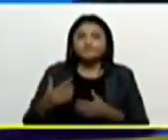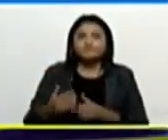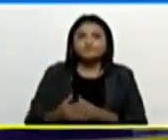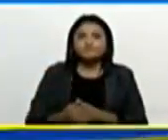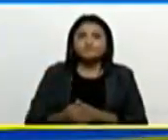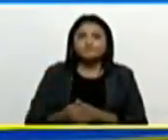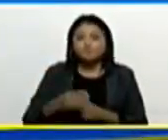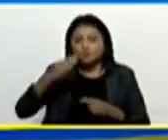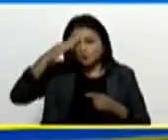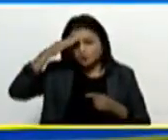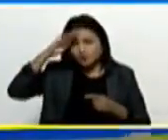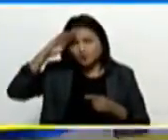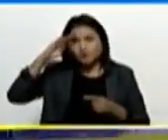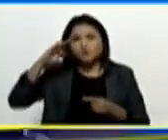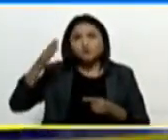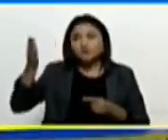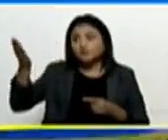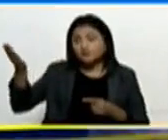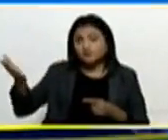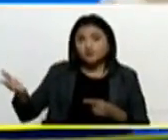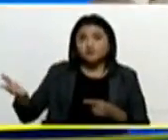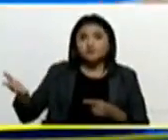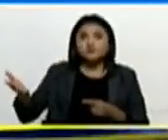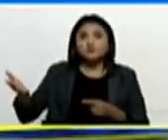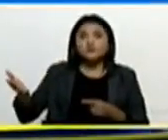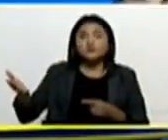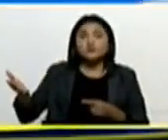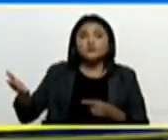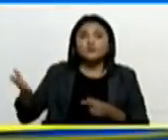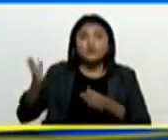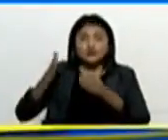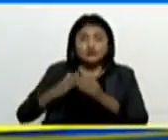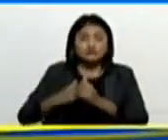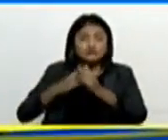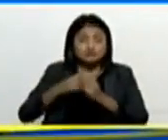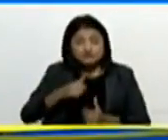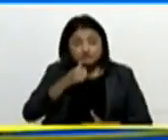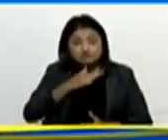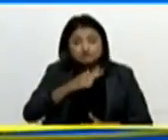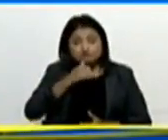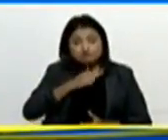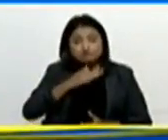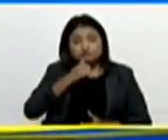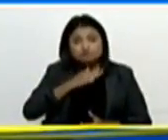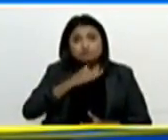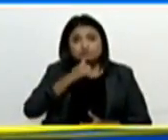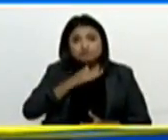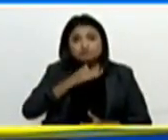Cuba, bueno, ya sabemos, Cuba heroica, cómo ha resistido, cómo resiste.